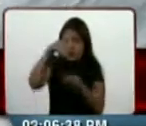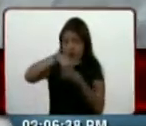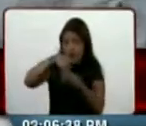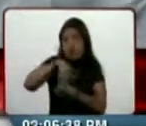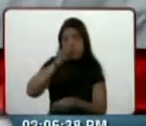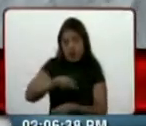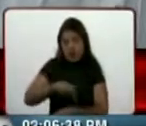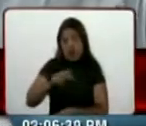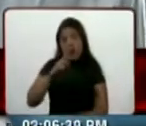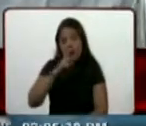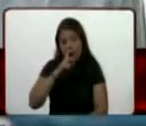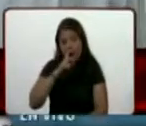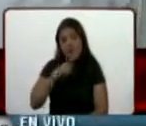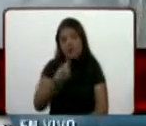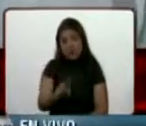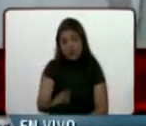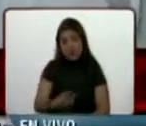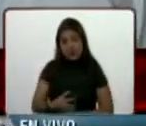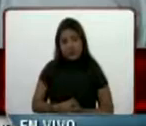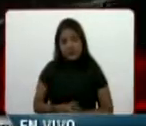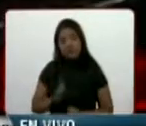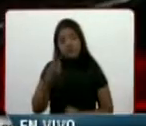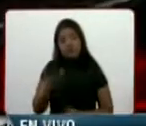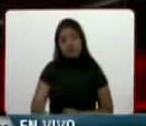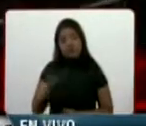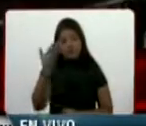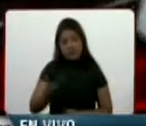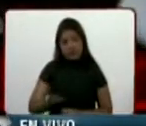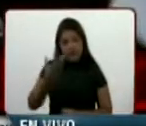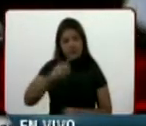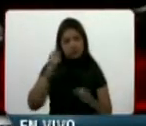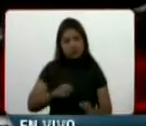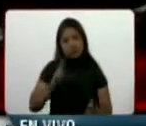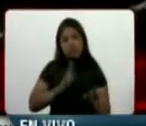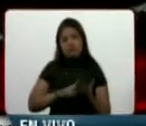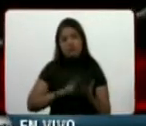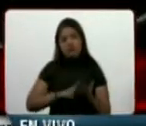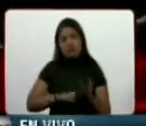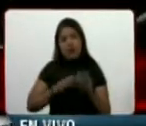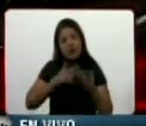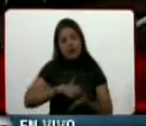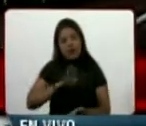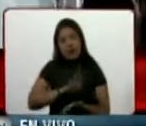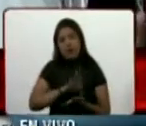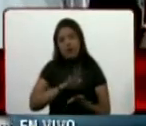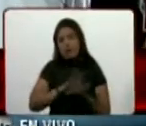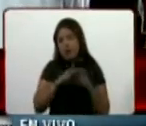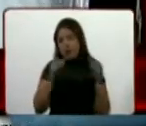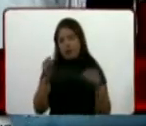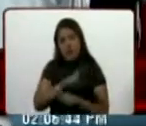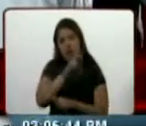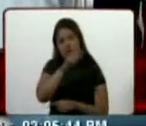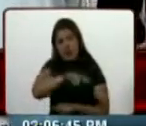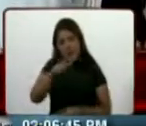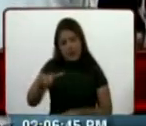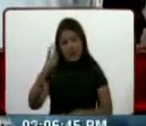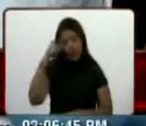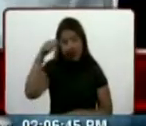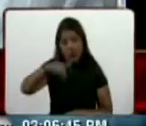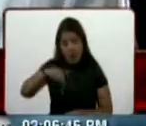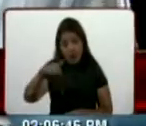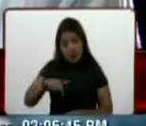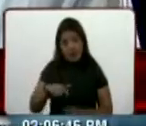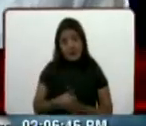Nicolás Maduro ha dicho que es importante garantizar la tranquilidad de todos los ciudadanos el día de hoy y por